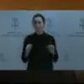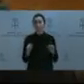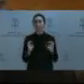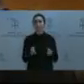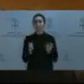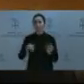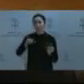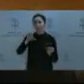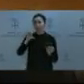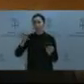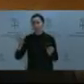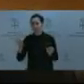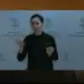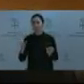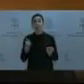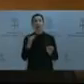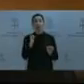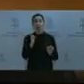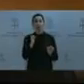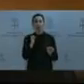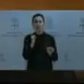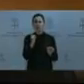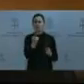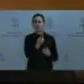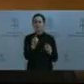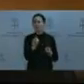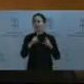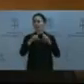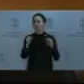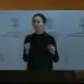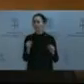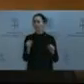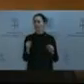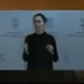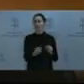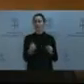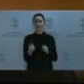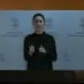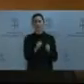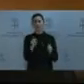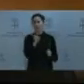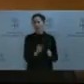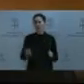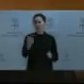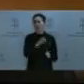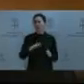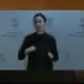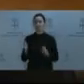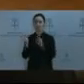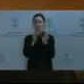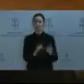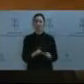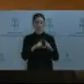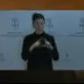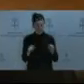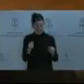en Asturias y en todas y cada una de las comunidades. Y, entre otras razones, Asturias, conociendo la orografía, tampoco se extrañe